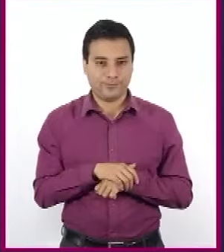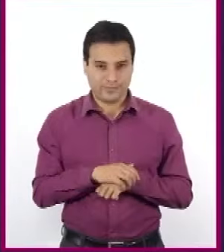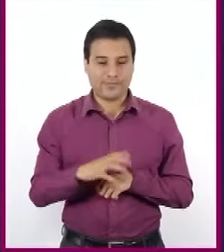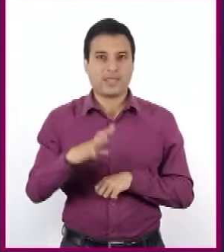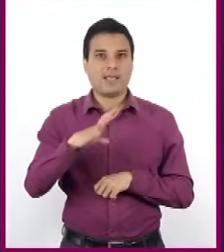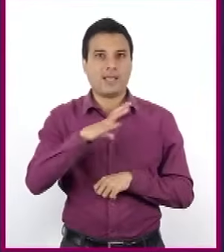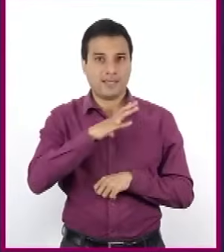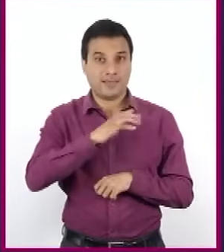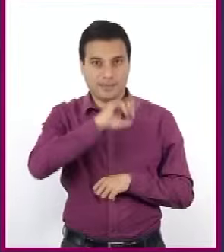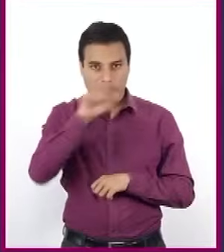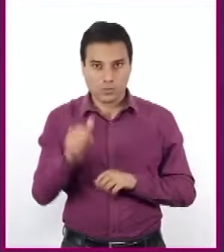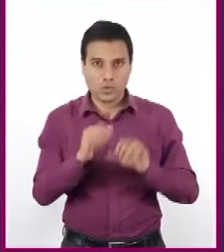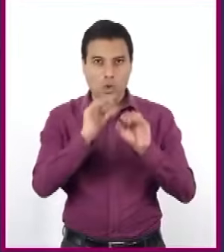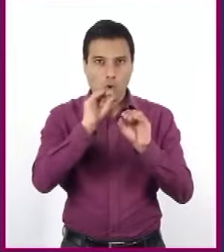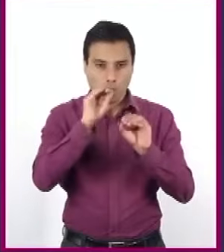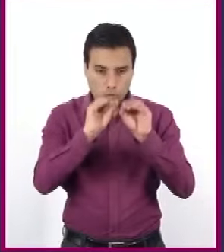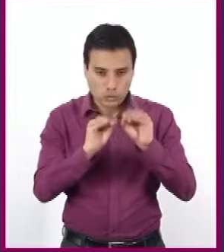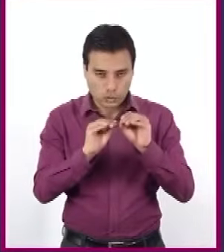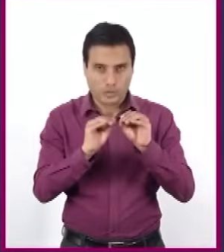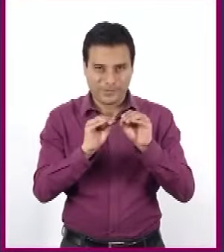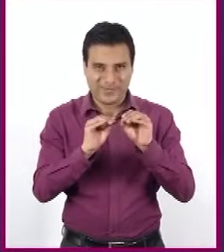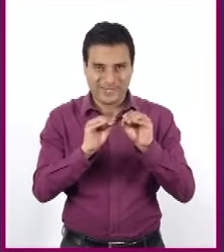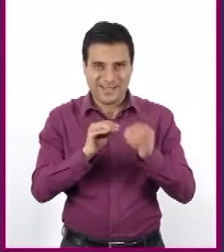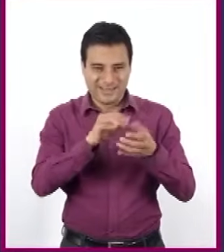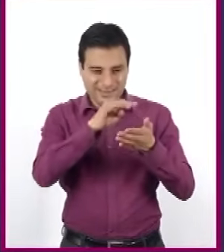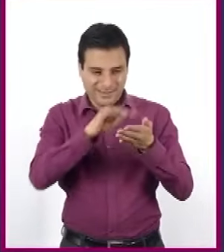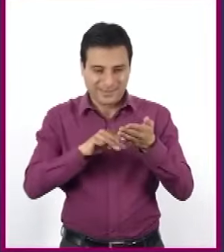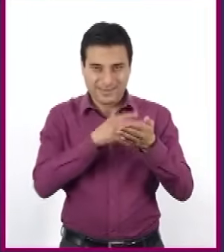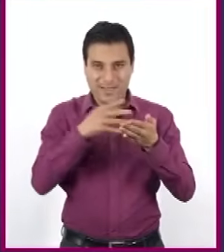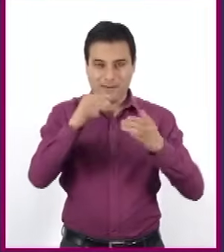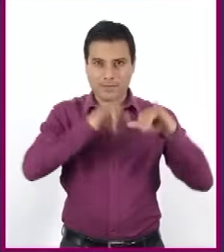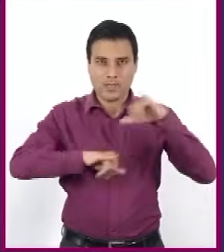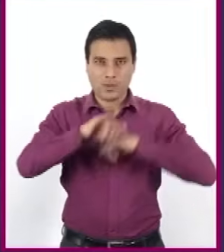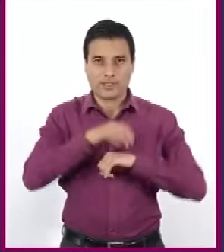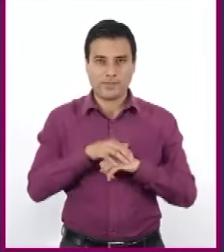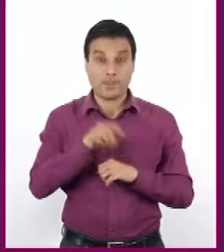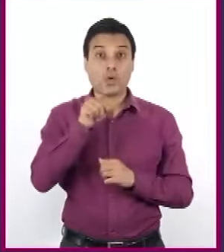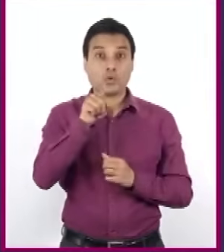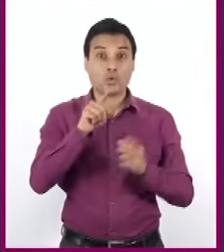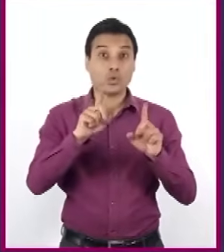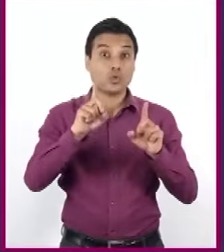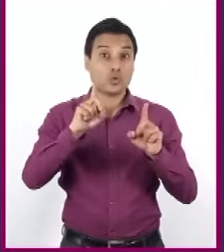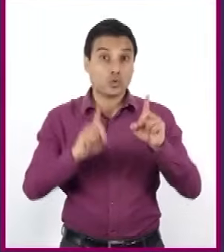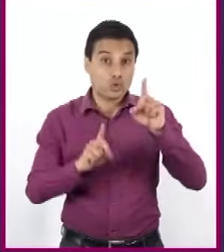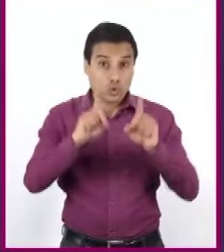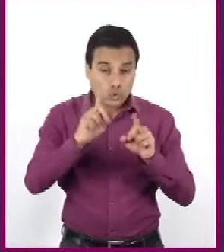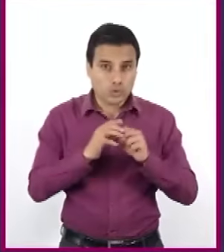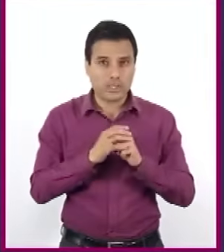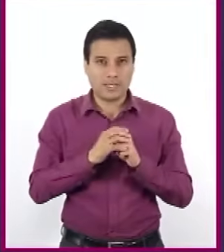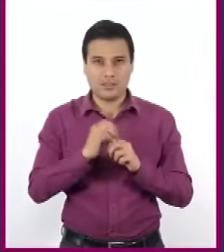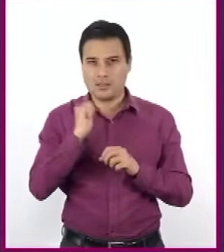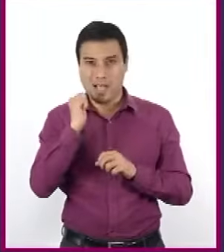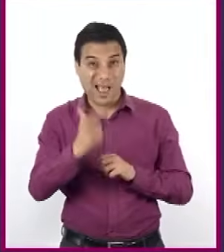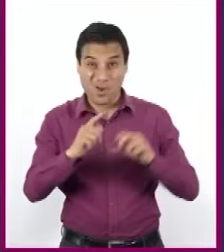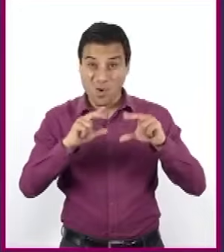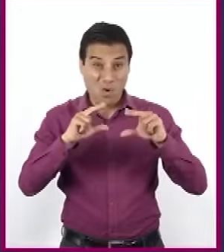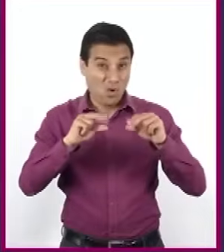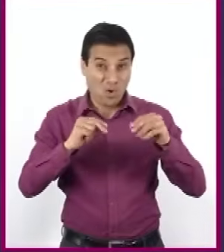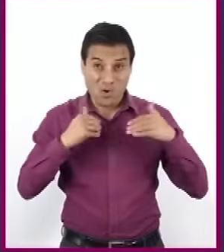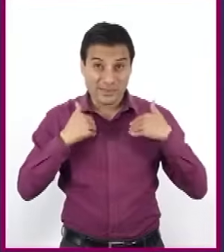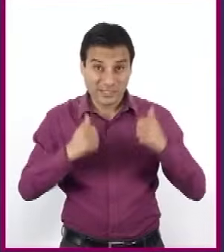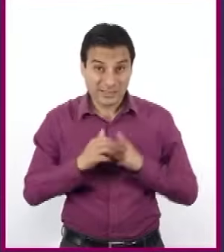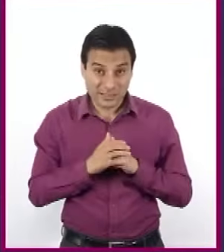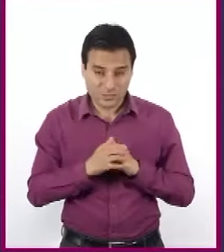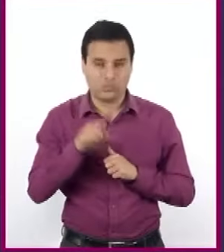la tabla periódica. Registren sus dudas, inquietudes o dificultades que surjan al resolver los planteamientos en